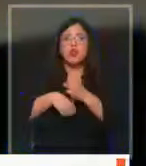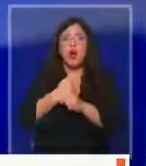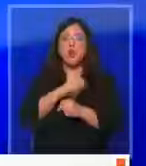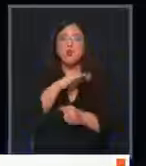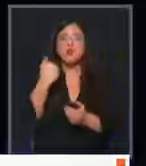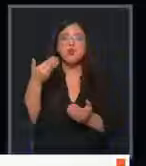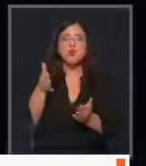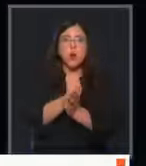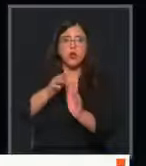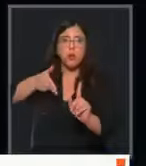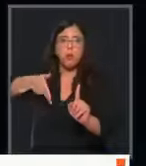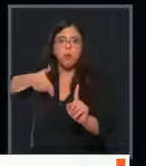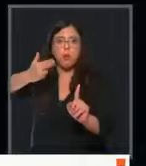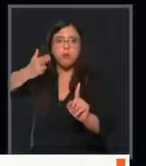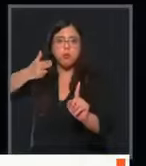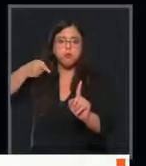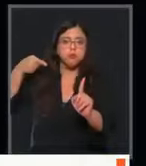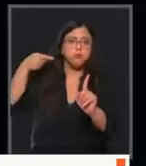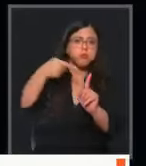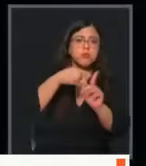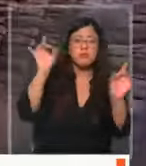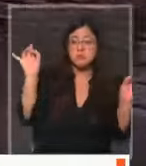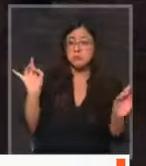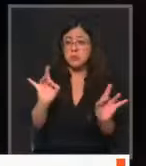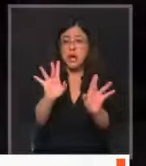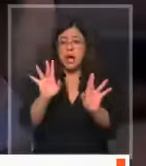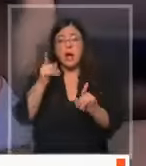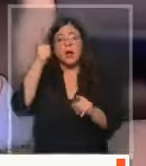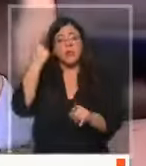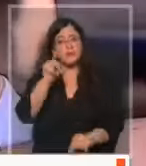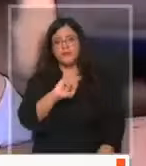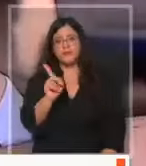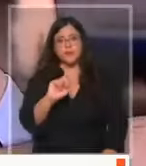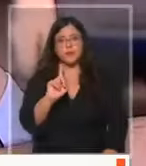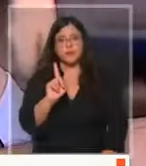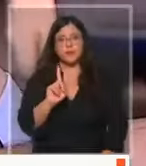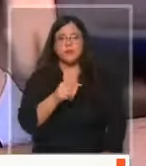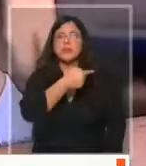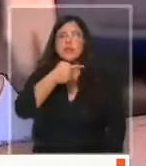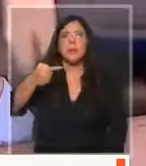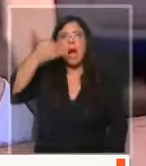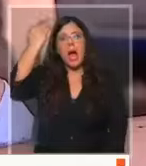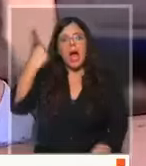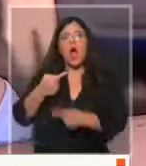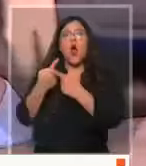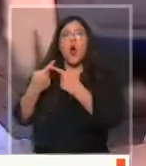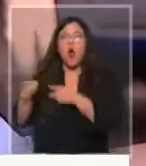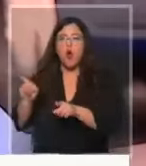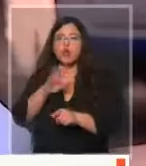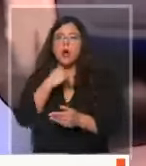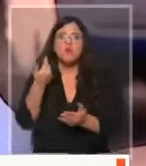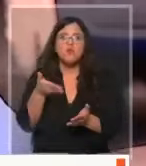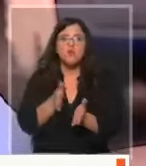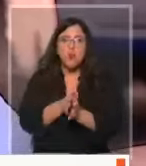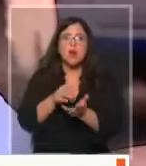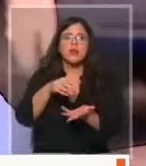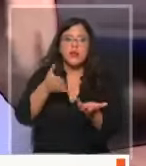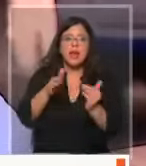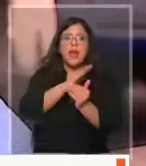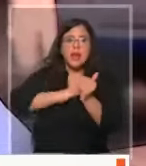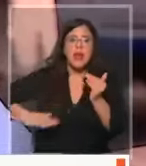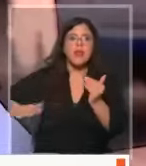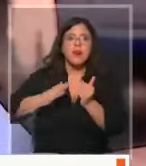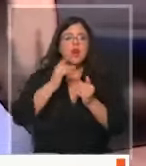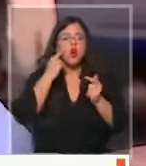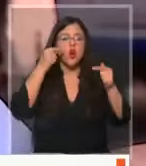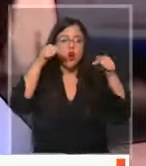a disparos. Podría haber sido un caso aislado, pero no. La semana pasada tuvimos otro homicidio en el barrio. Yo vuelvo a decirles que hoy por